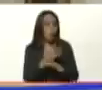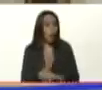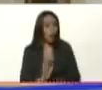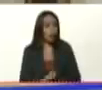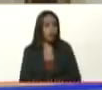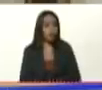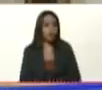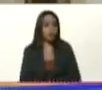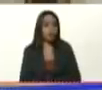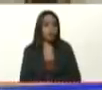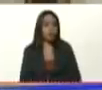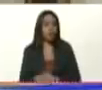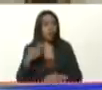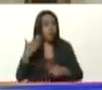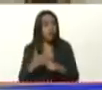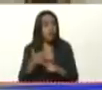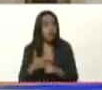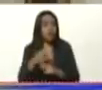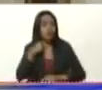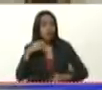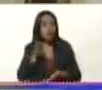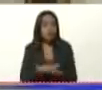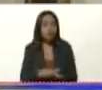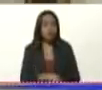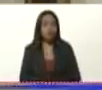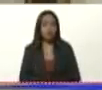una amenaza mortal.